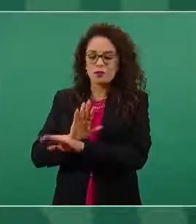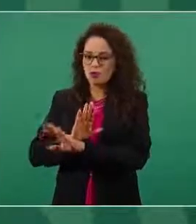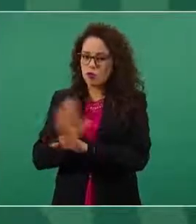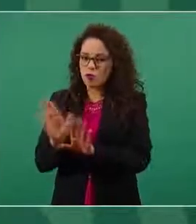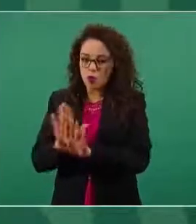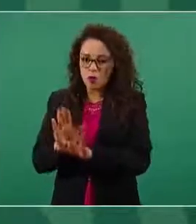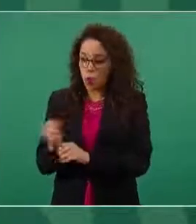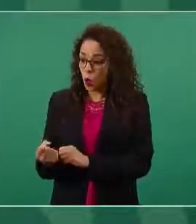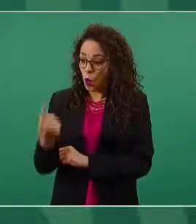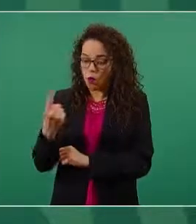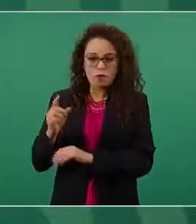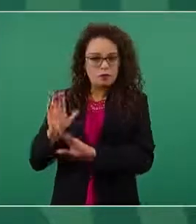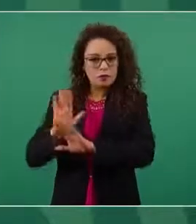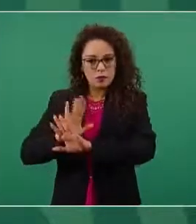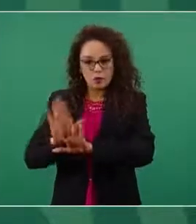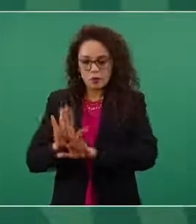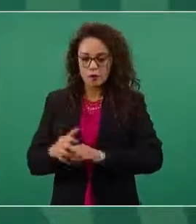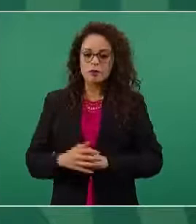¿sí?